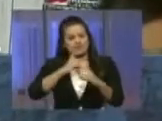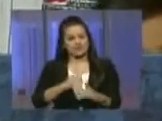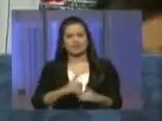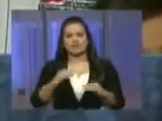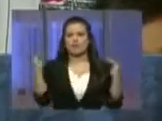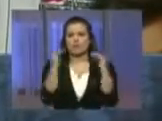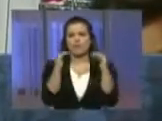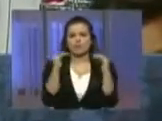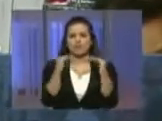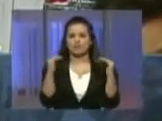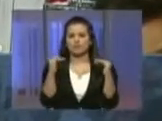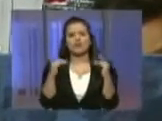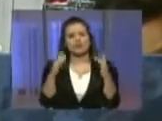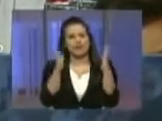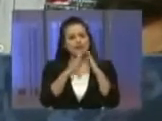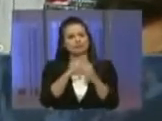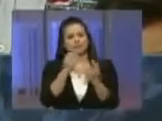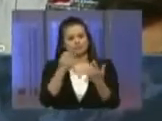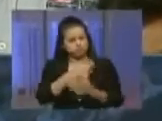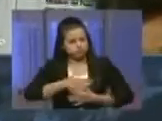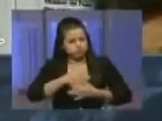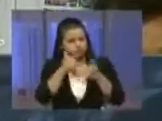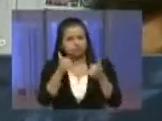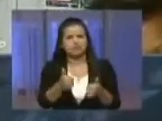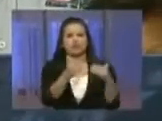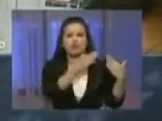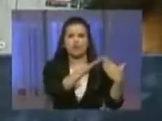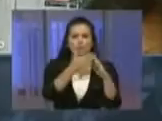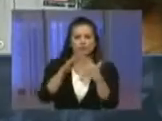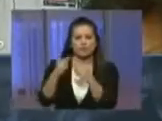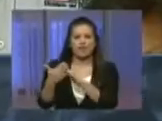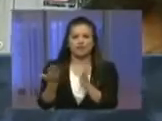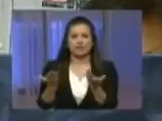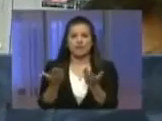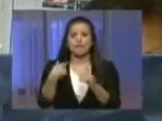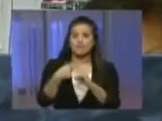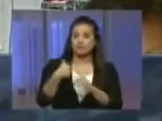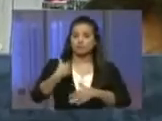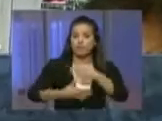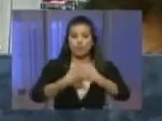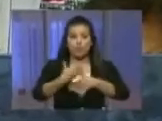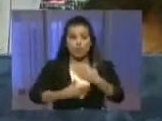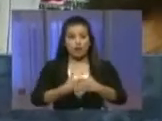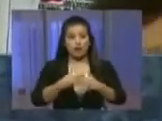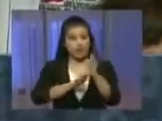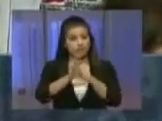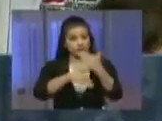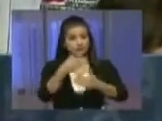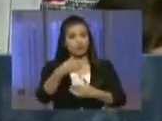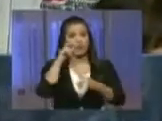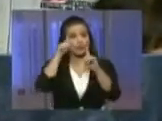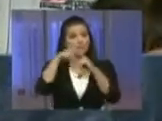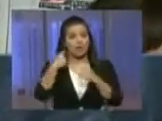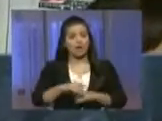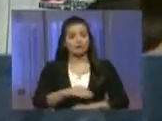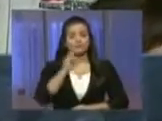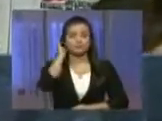hábitat hermoso en comunidad e ir avanzando tenemos grandes metas